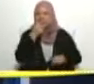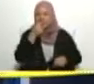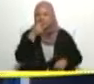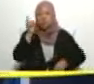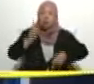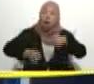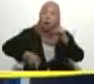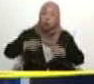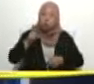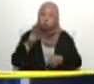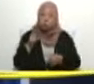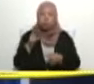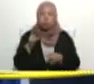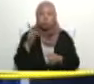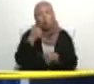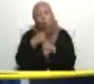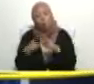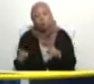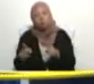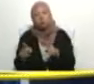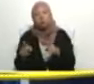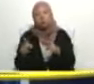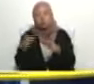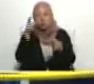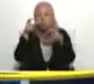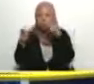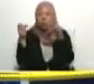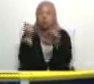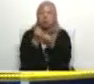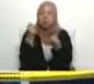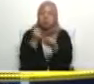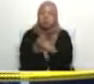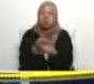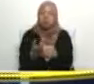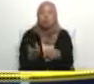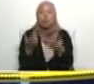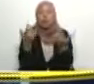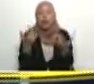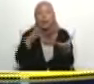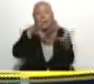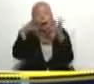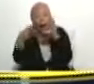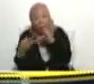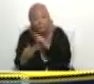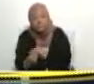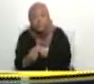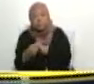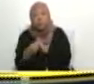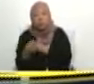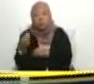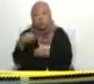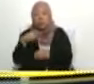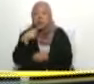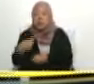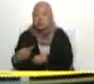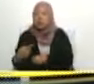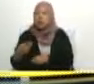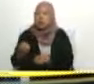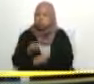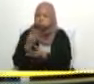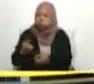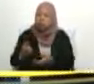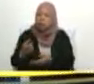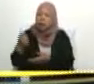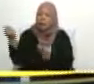algunos activos, otros en reserva activa, quienes de forma abiertamente mercenaria se han